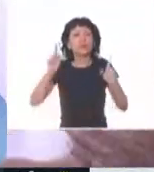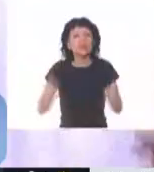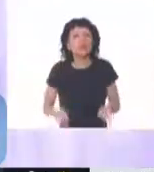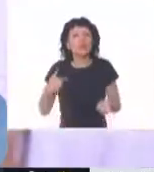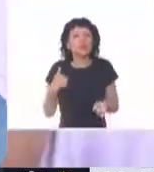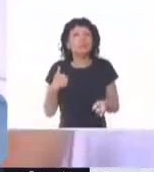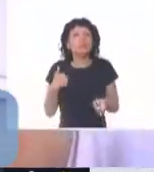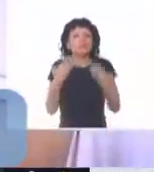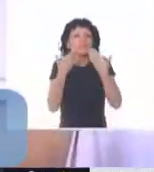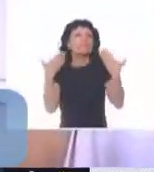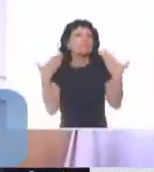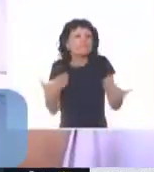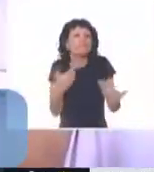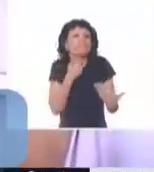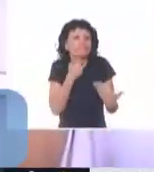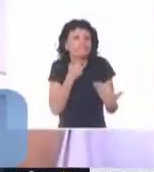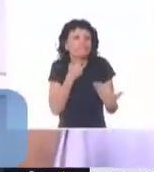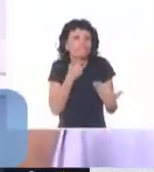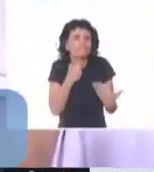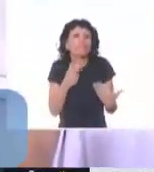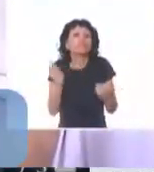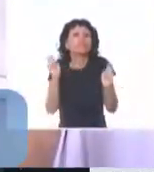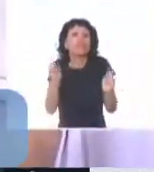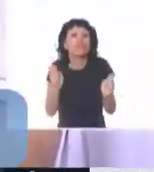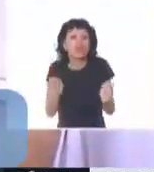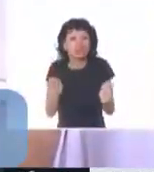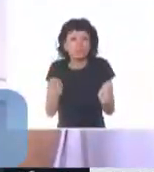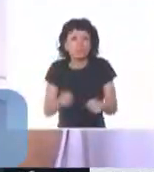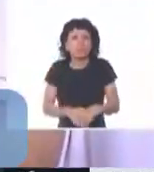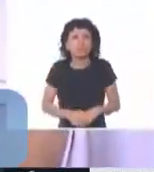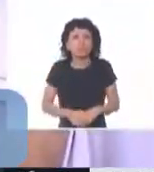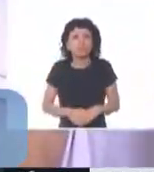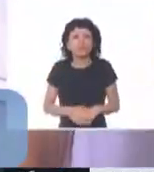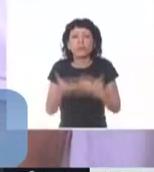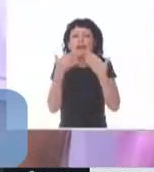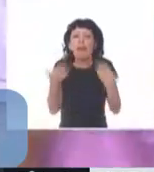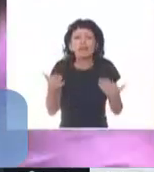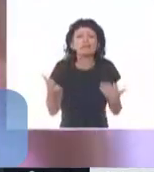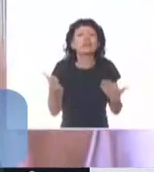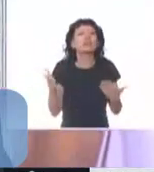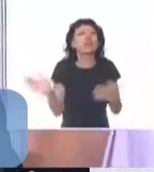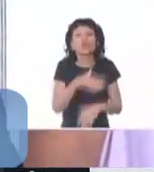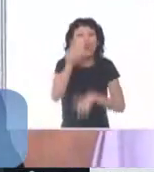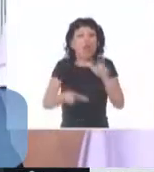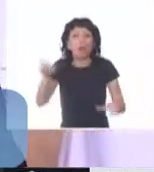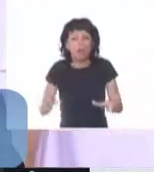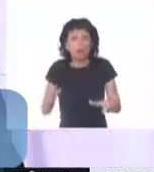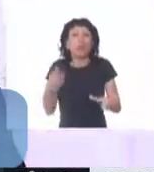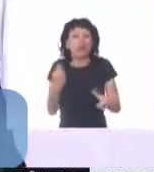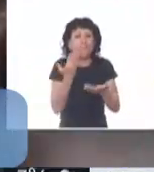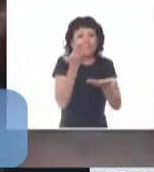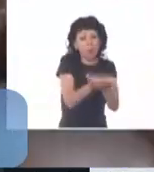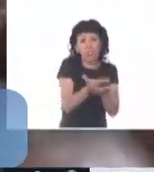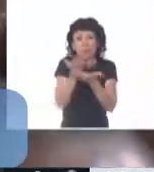Pero también quiero agradecerle a todos aquellos que en esta discusión de dos propuestas de